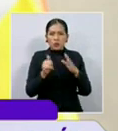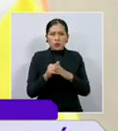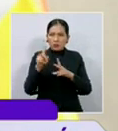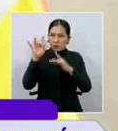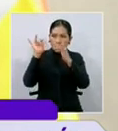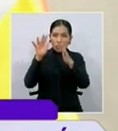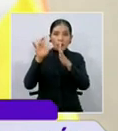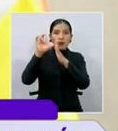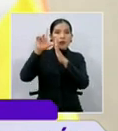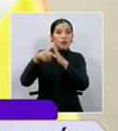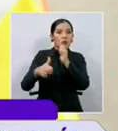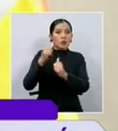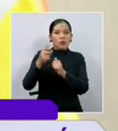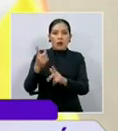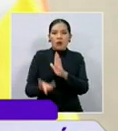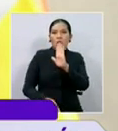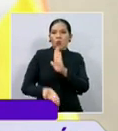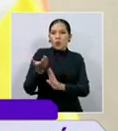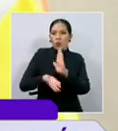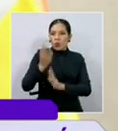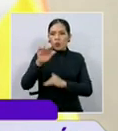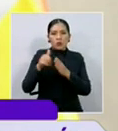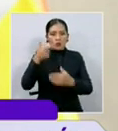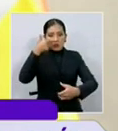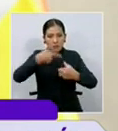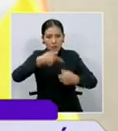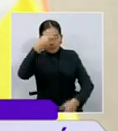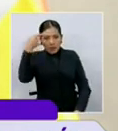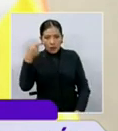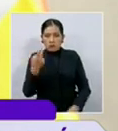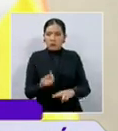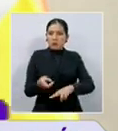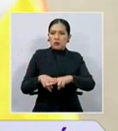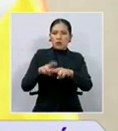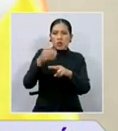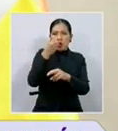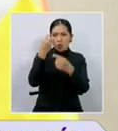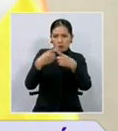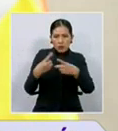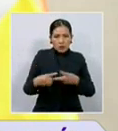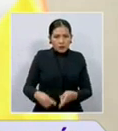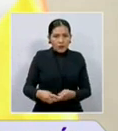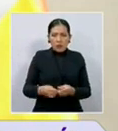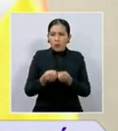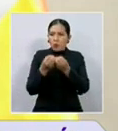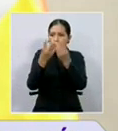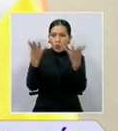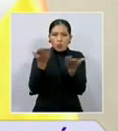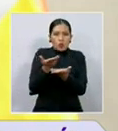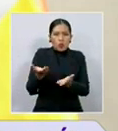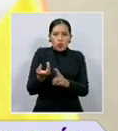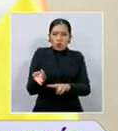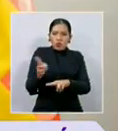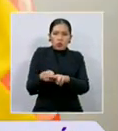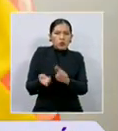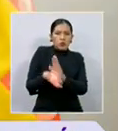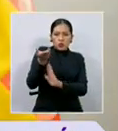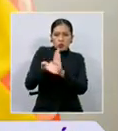esta guerra fueron la elevación de los precios del petróleo, incremento de precios de alimentos y otros en la gran mayoría de los